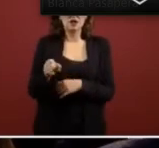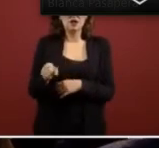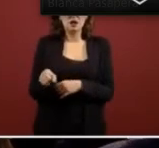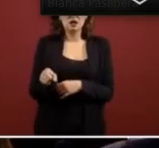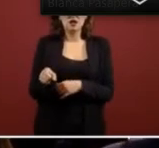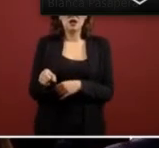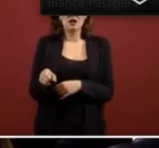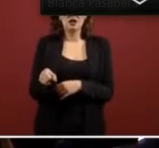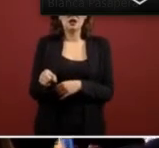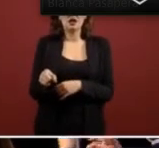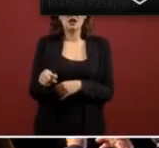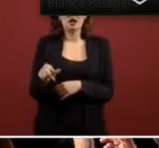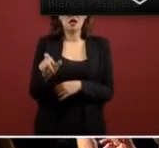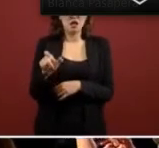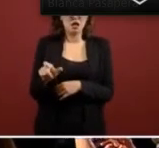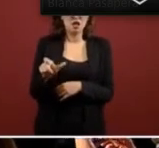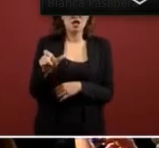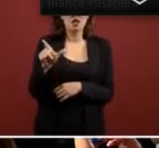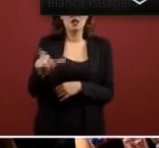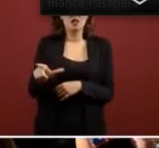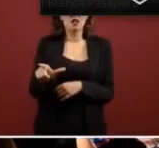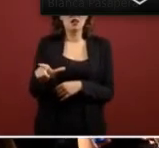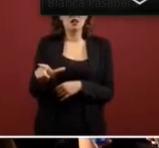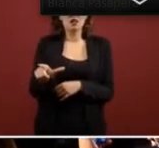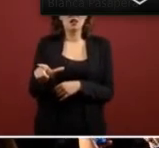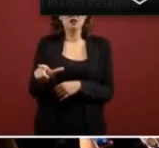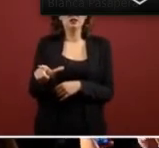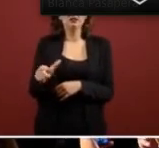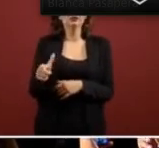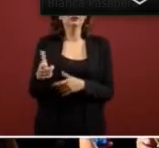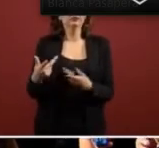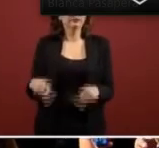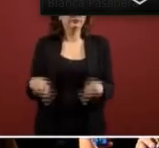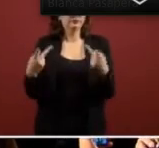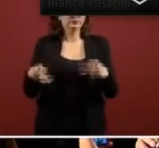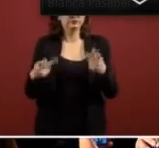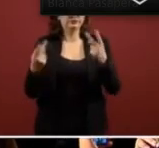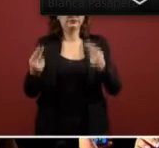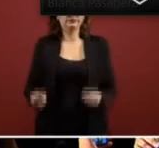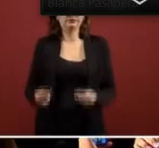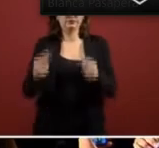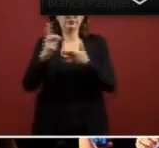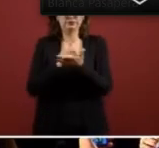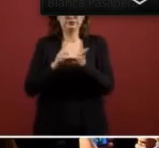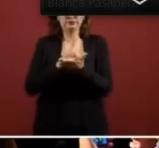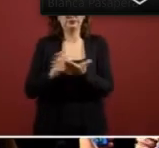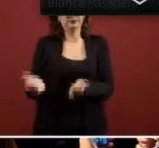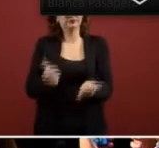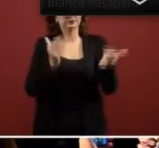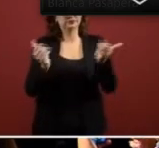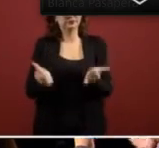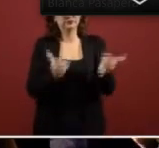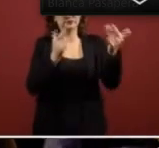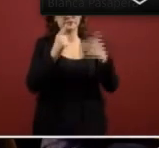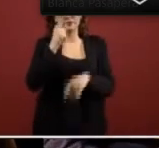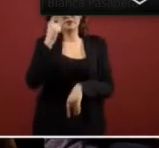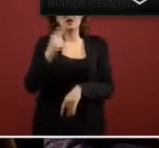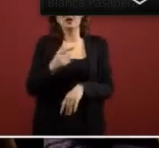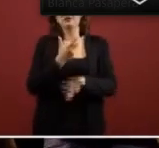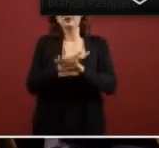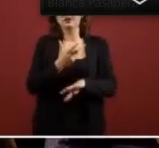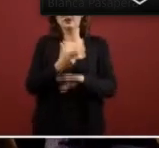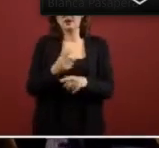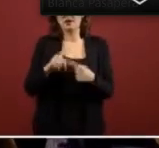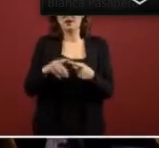de los principales que mueven drogas a Estados Unidos en el ámbito de metanfetaminas